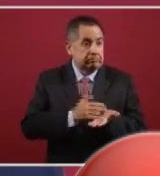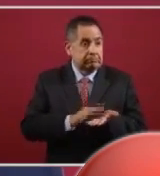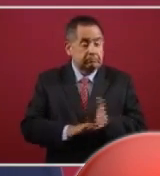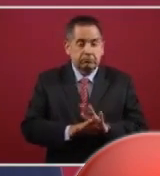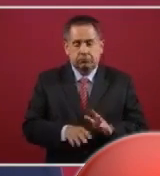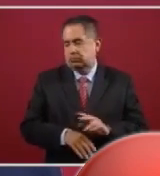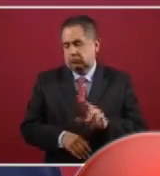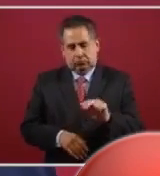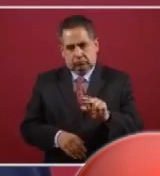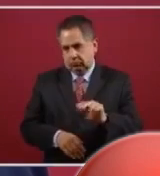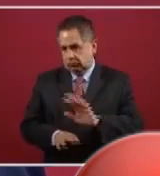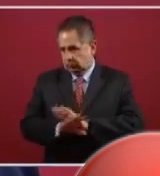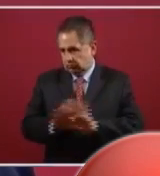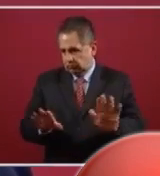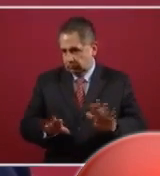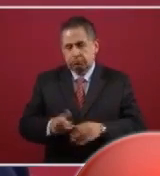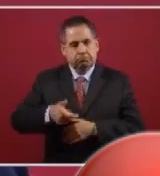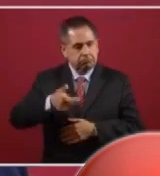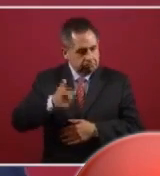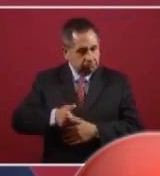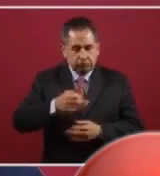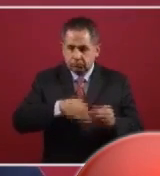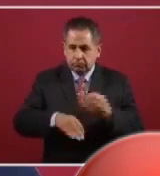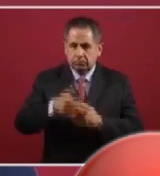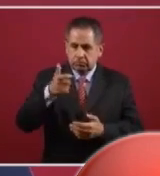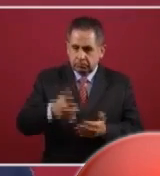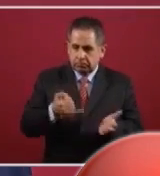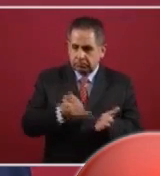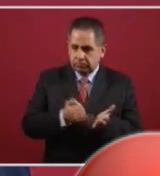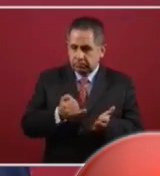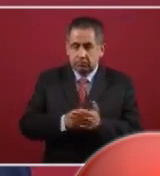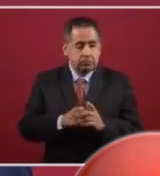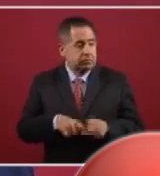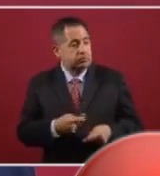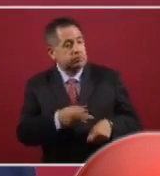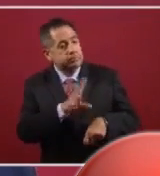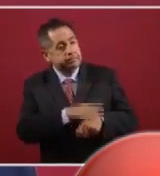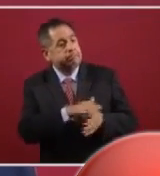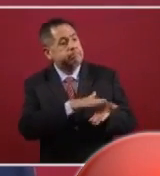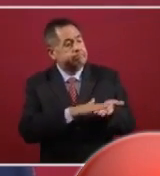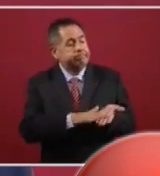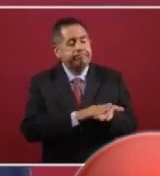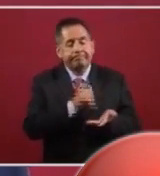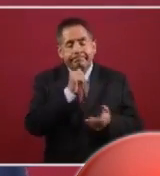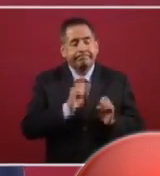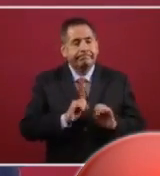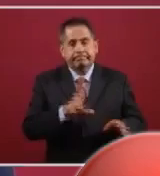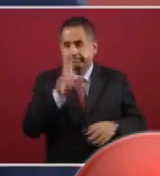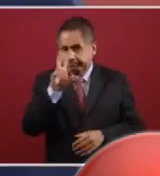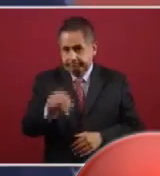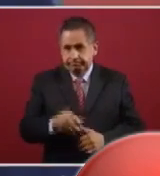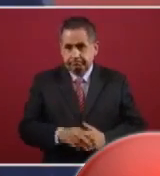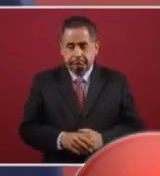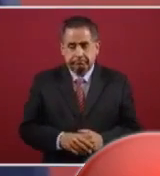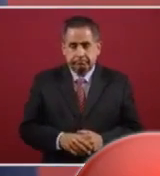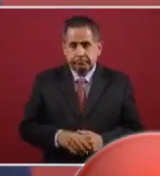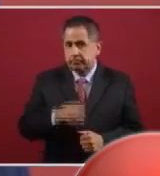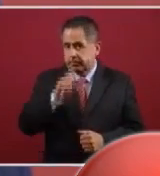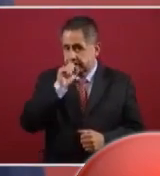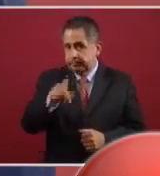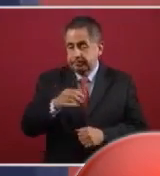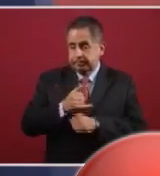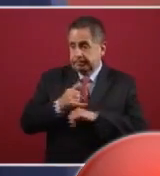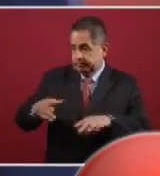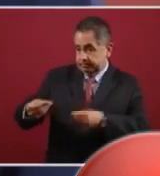que ya no, que ahora no hay condonaciones. Y tengo también